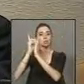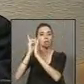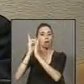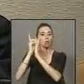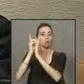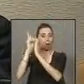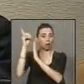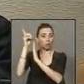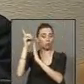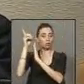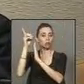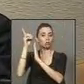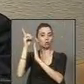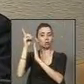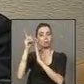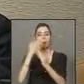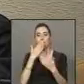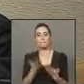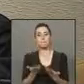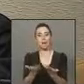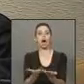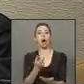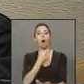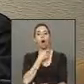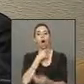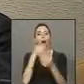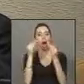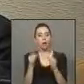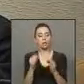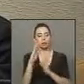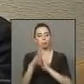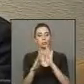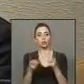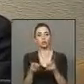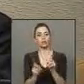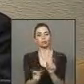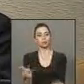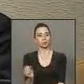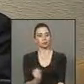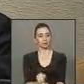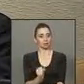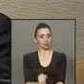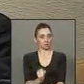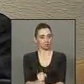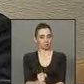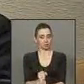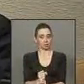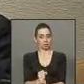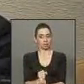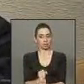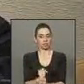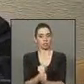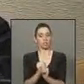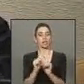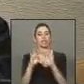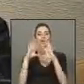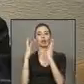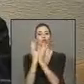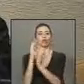para dar sostento, mejores garantías y proteger los derechos de los trabajadores en términos globales y generales.